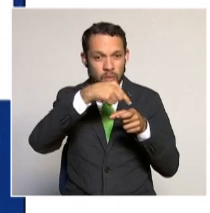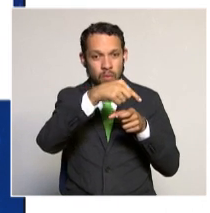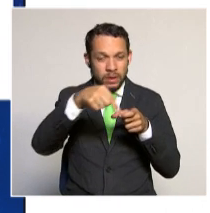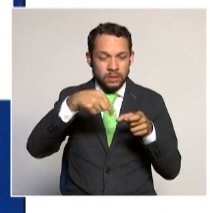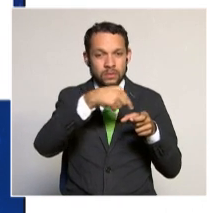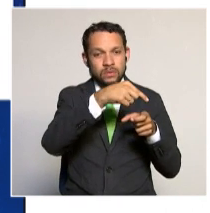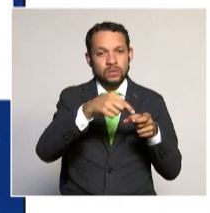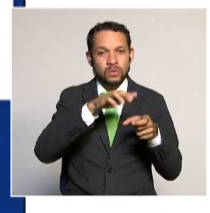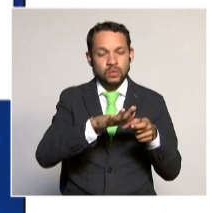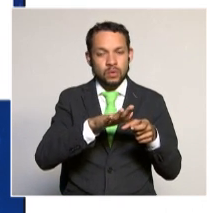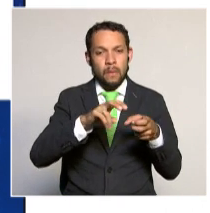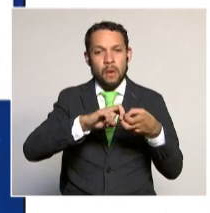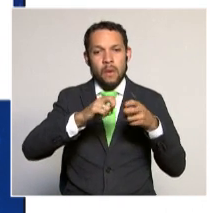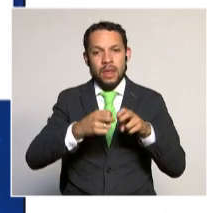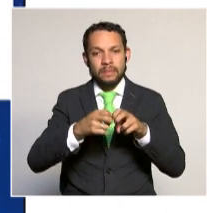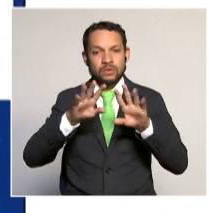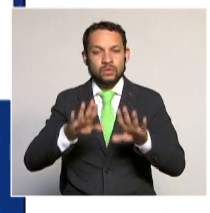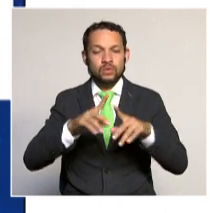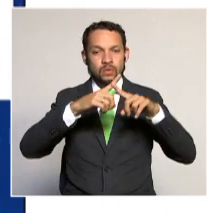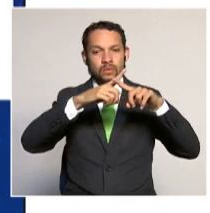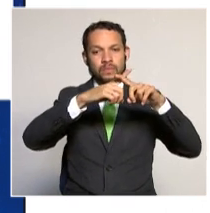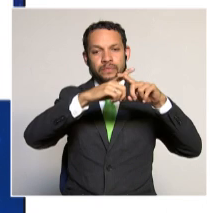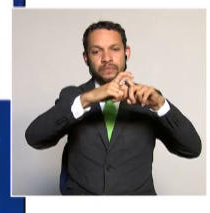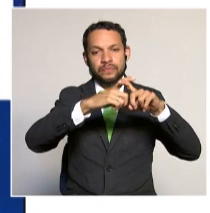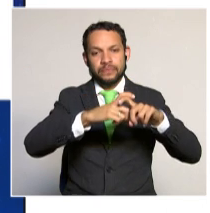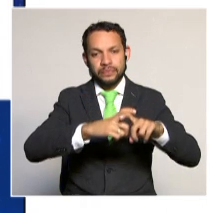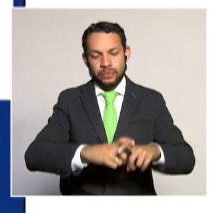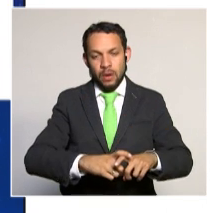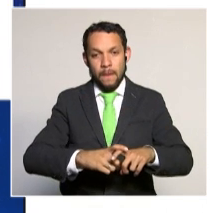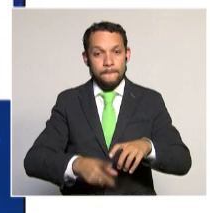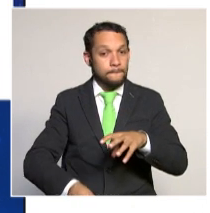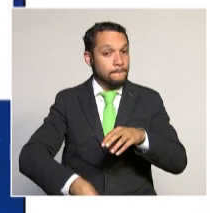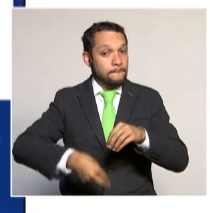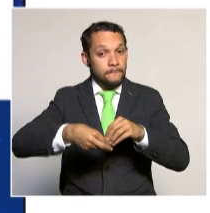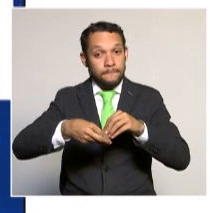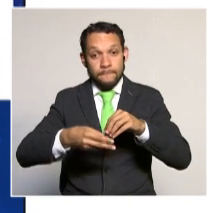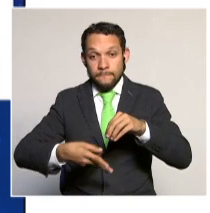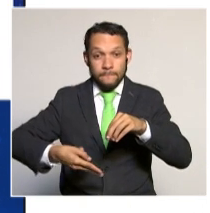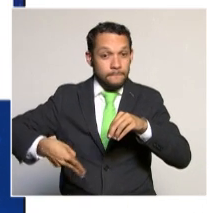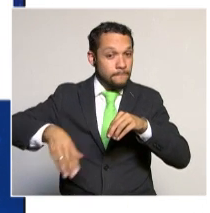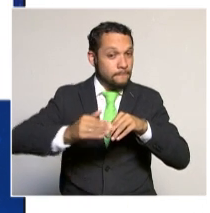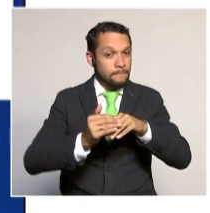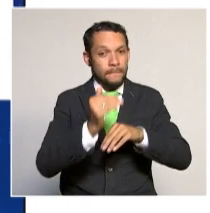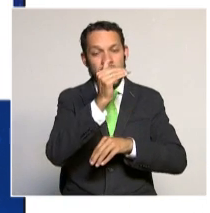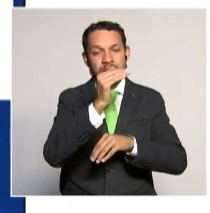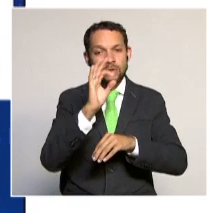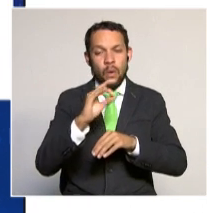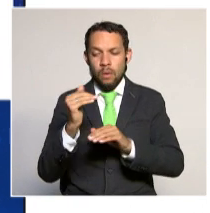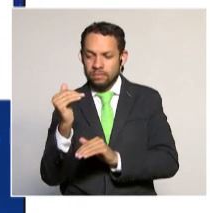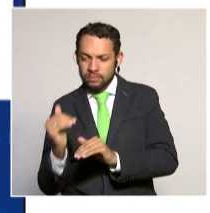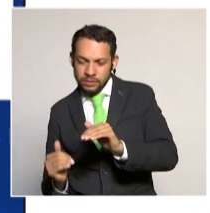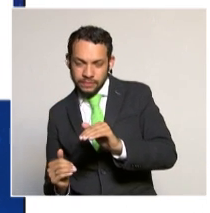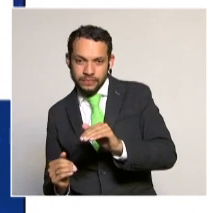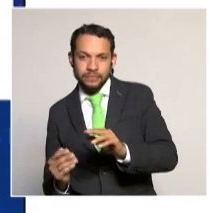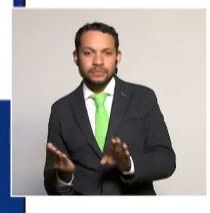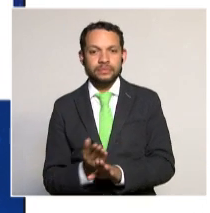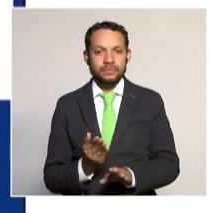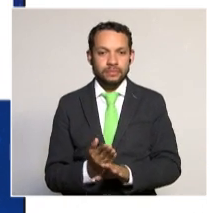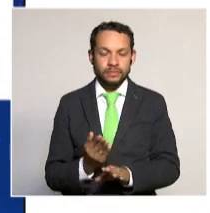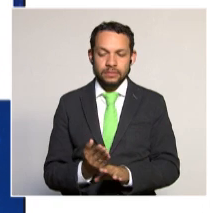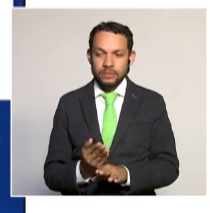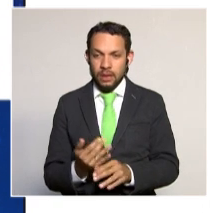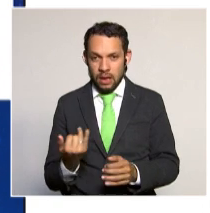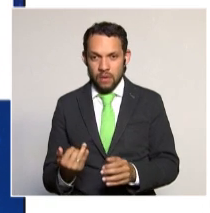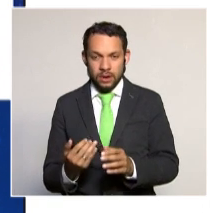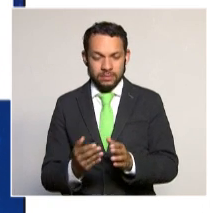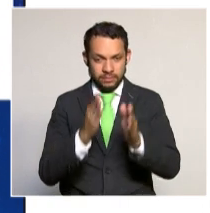alteración. Lo que les decía al principio, el organismo no tolera excesos de cosas ni bajas de esos. Sí. ¿Y qué pasó al lado? ¿Está enfermo